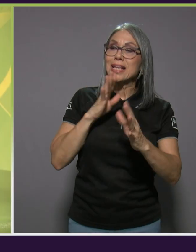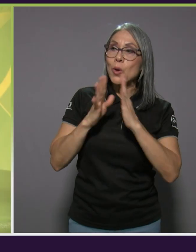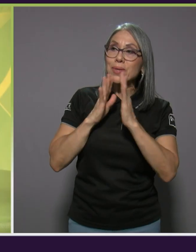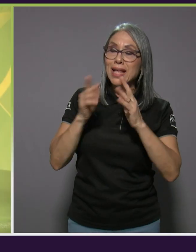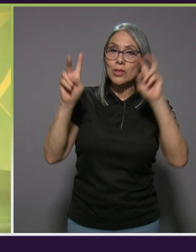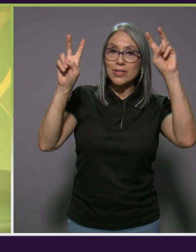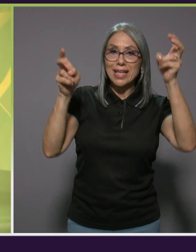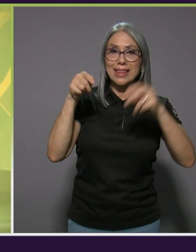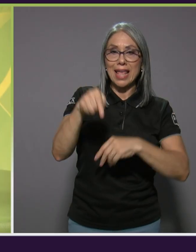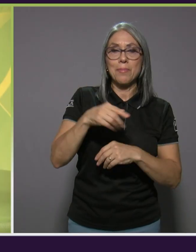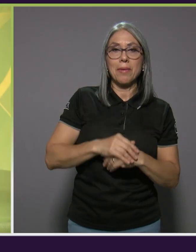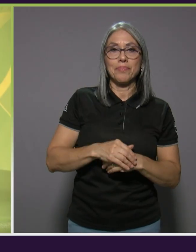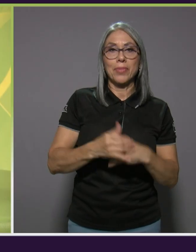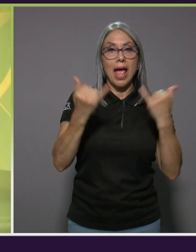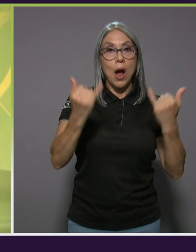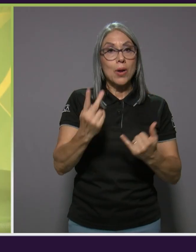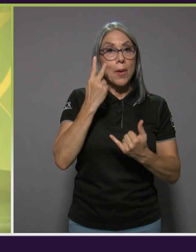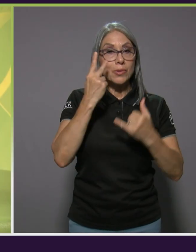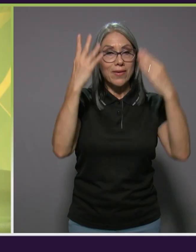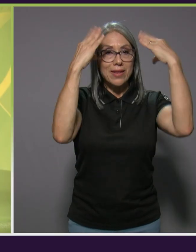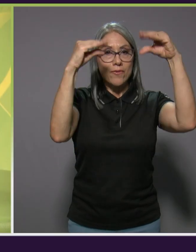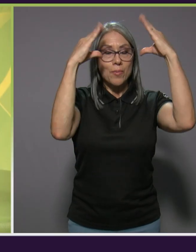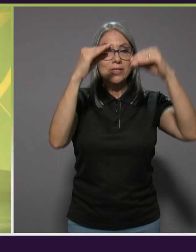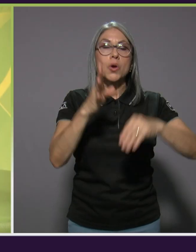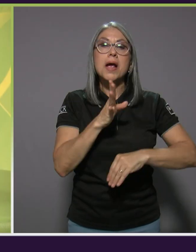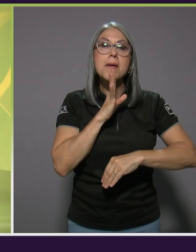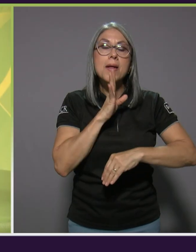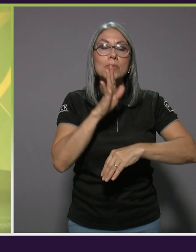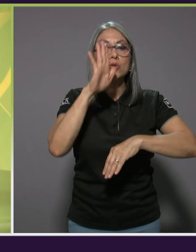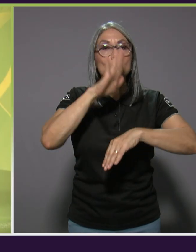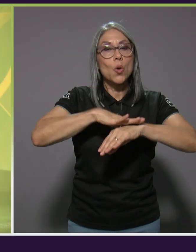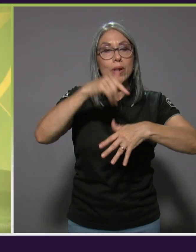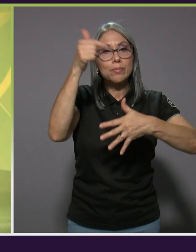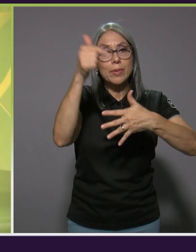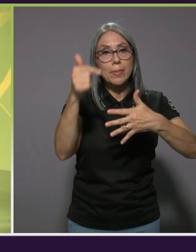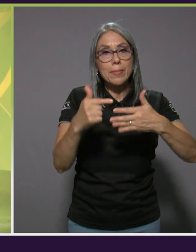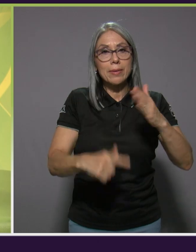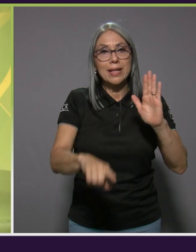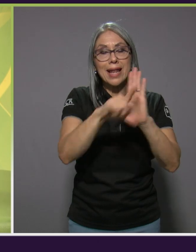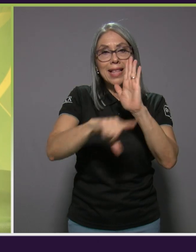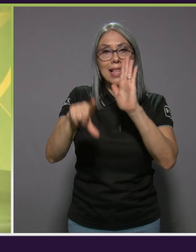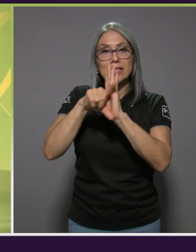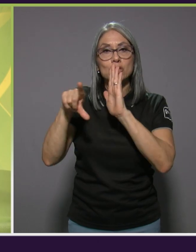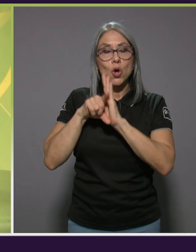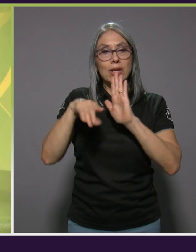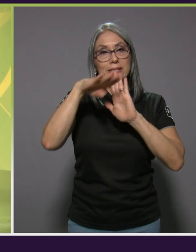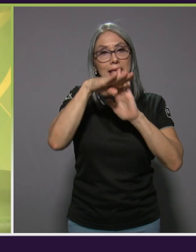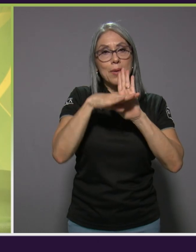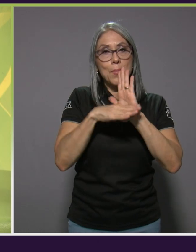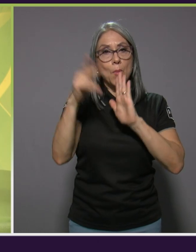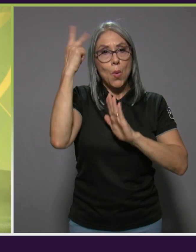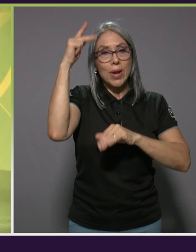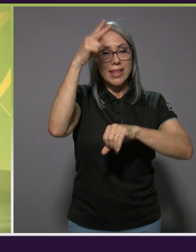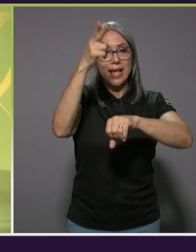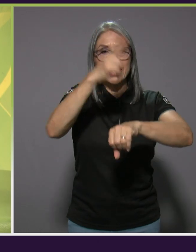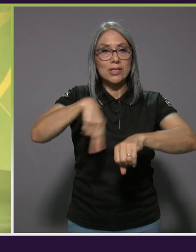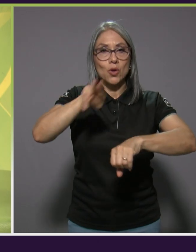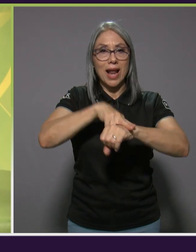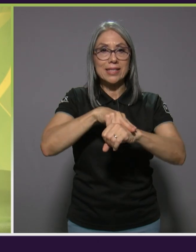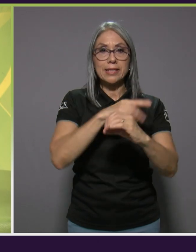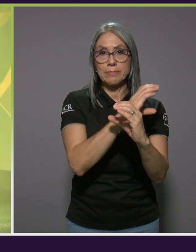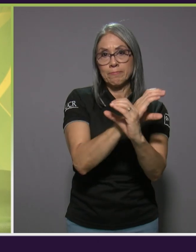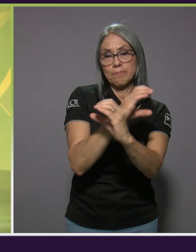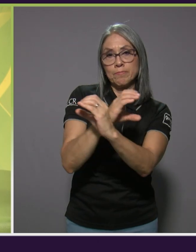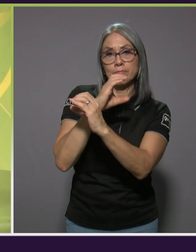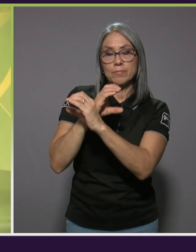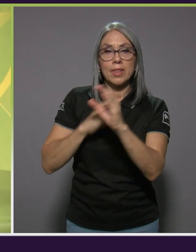tema. Vamos a ver esta nota en donde mencionamos algunas de estas legislaciones y políticas nacionales que resguardan los derechos